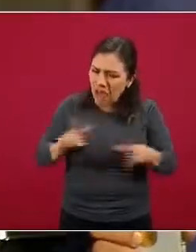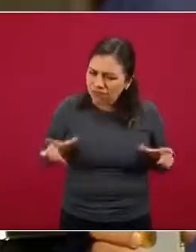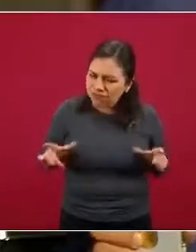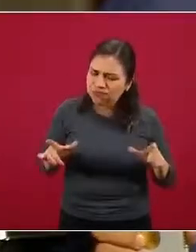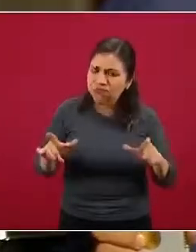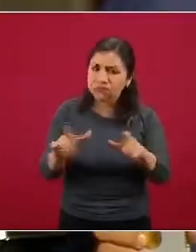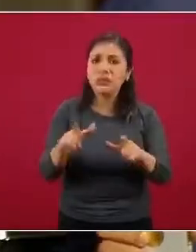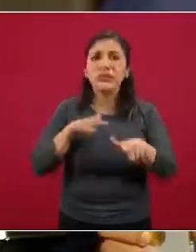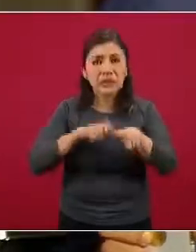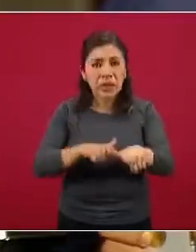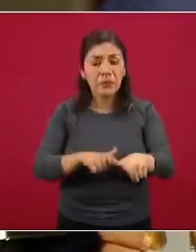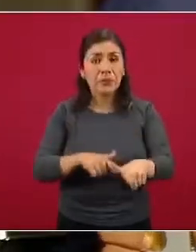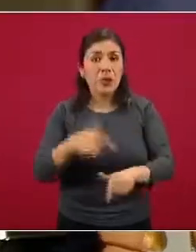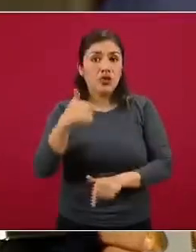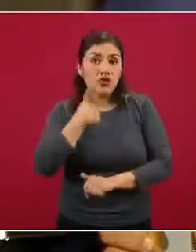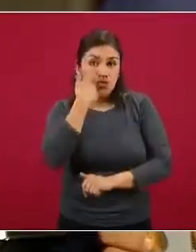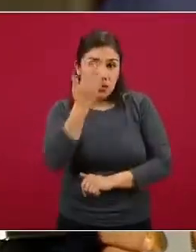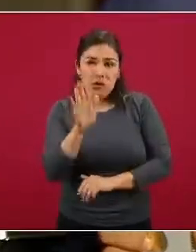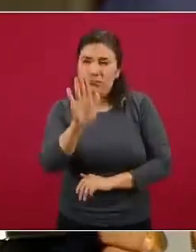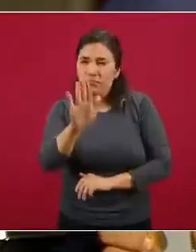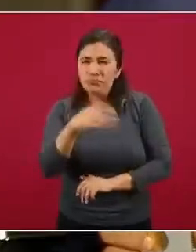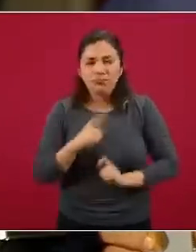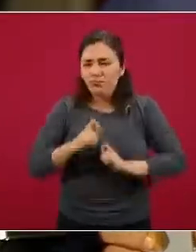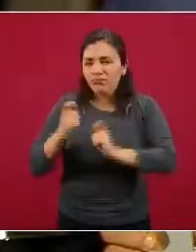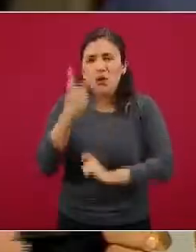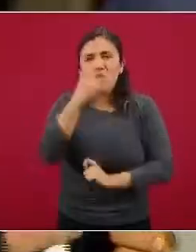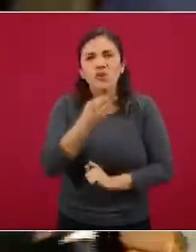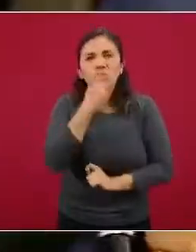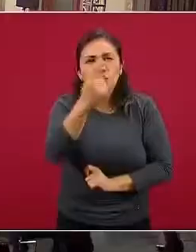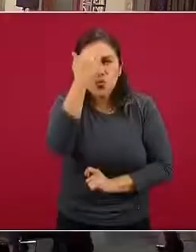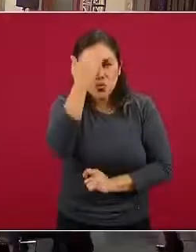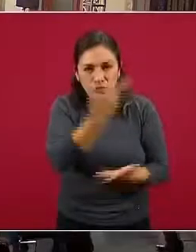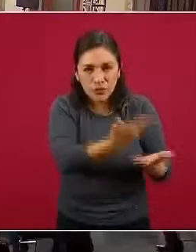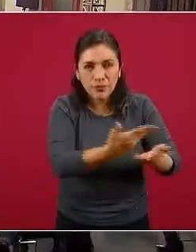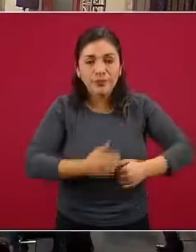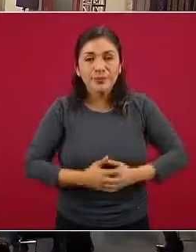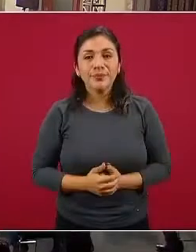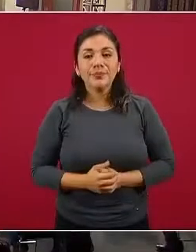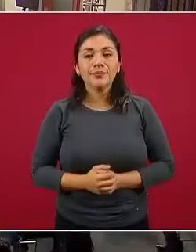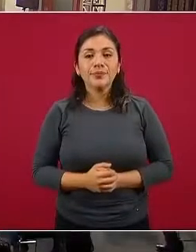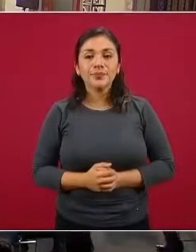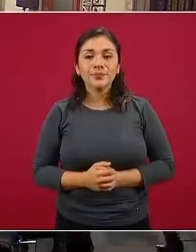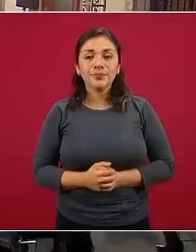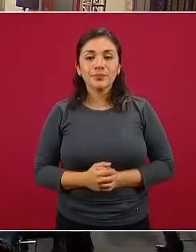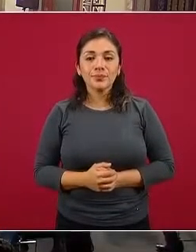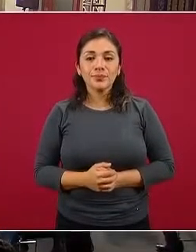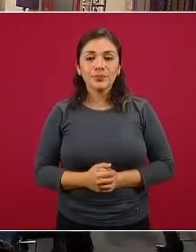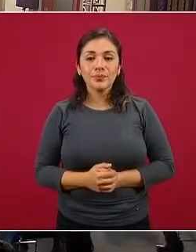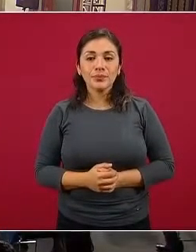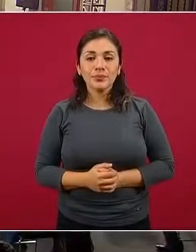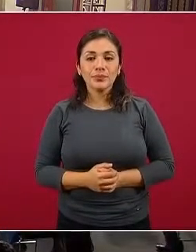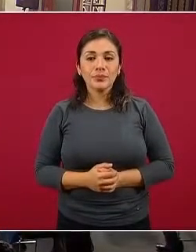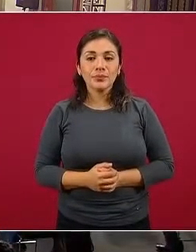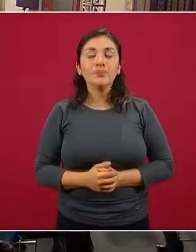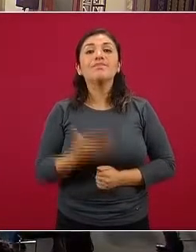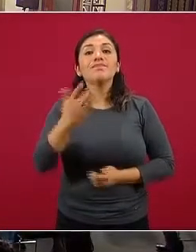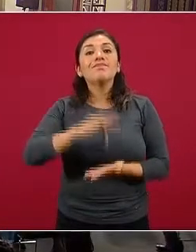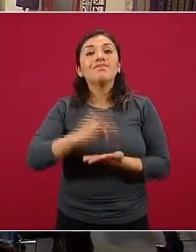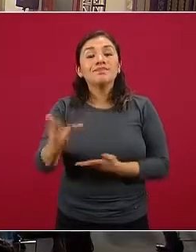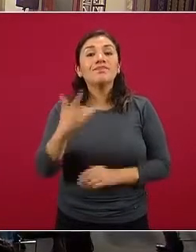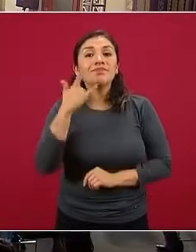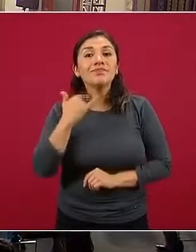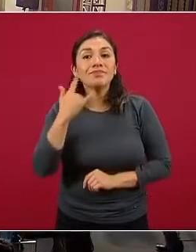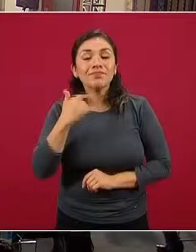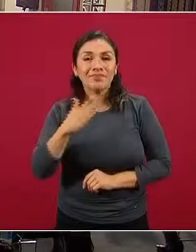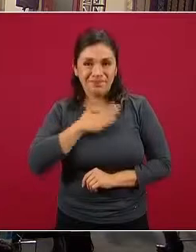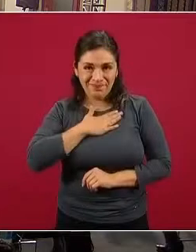elefante. Yo quisiera darle la palabra 2 minutos para que usted lo conozca. Adelante, por favor. Sí, gracias, muy amable,